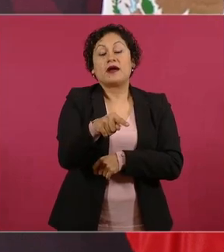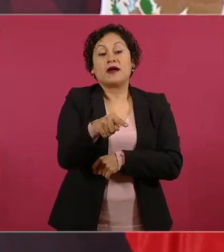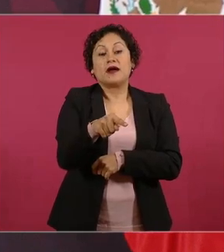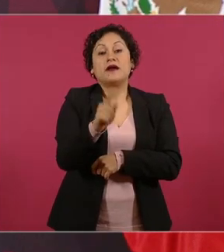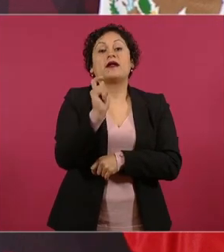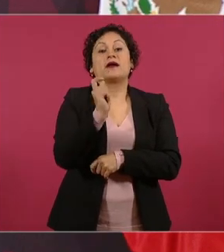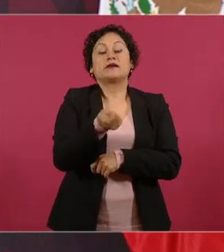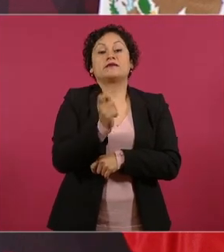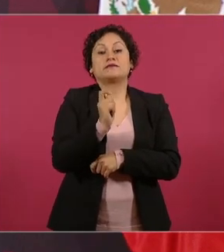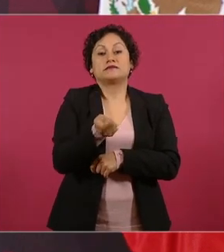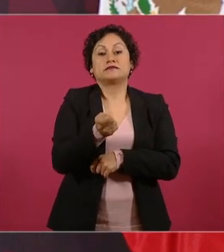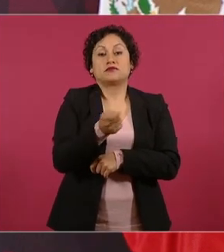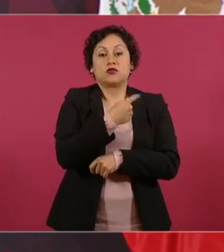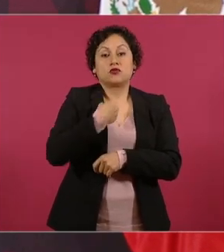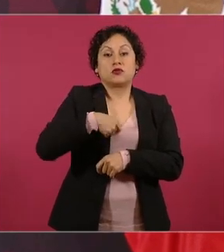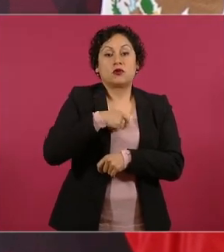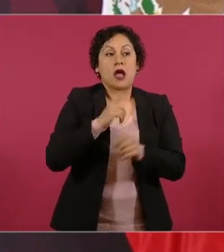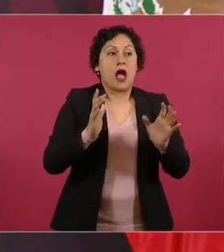alarmemos,